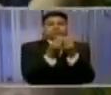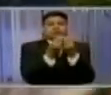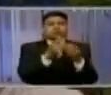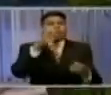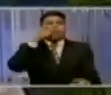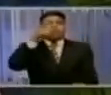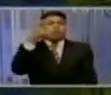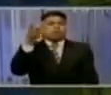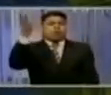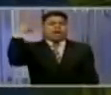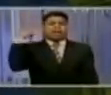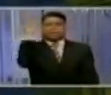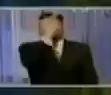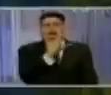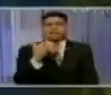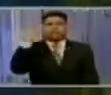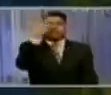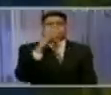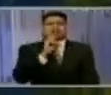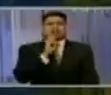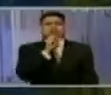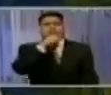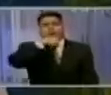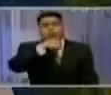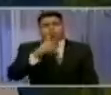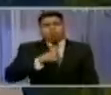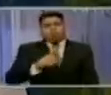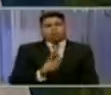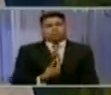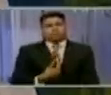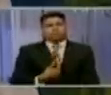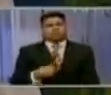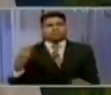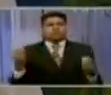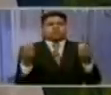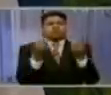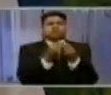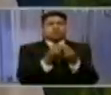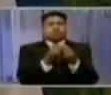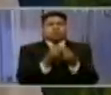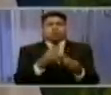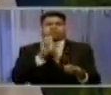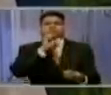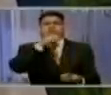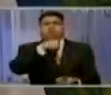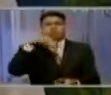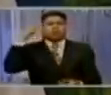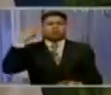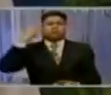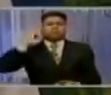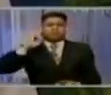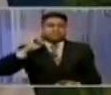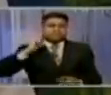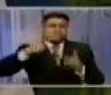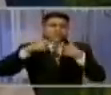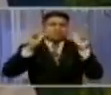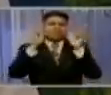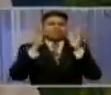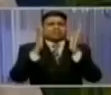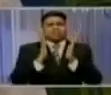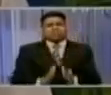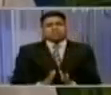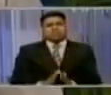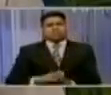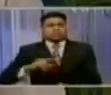pueblos africanos, a nuestros abuelos, que unió a nuestros abuelos libertadores en uno solo, lo que somos